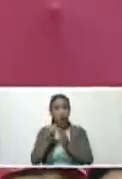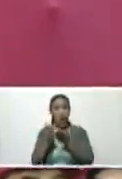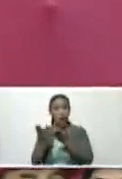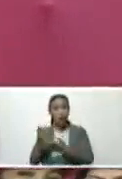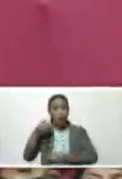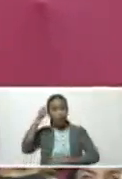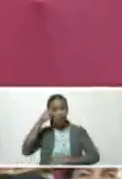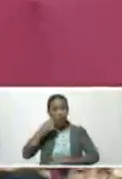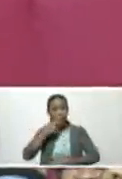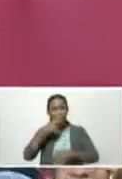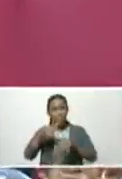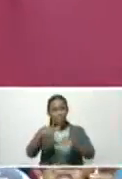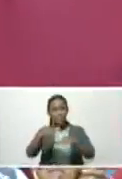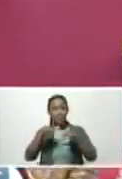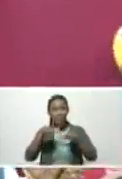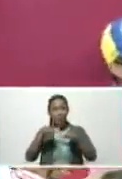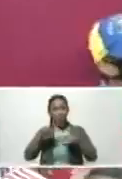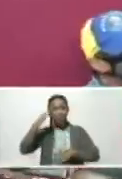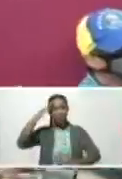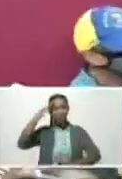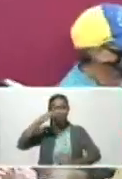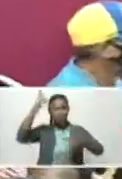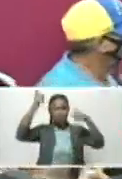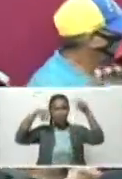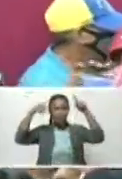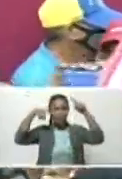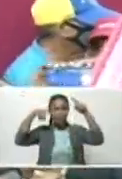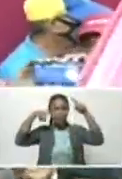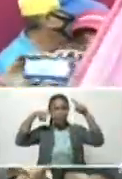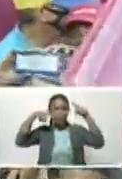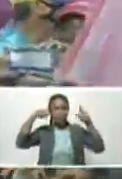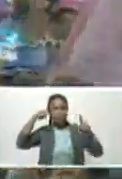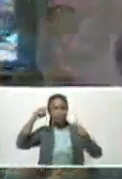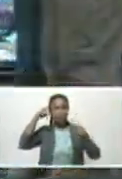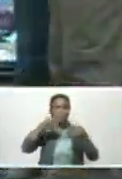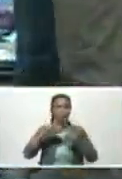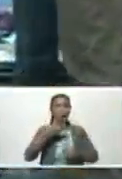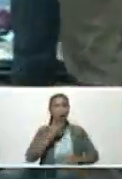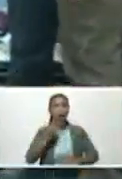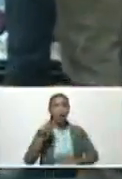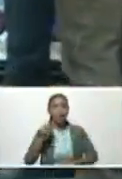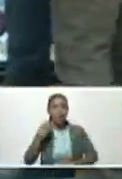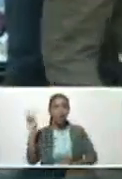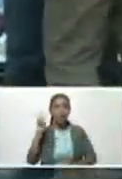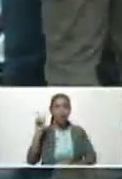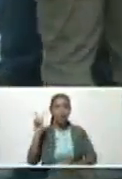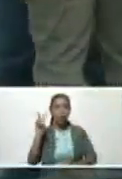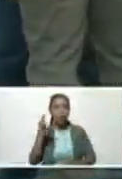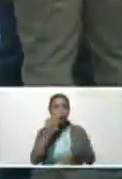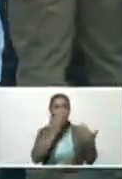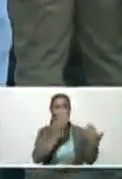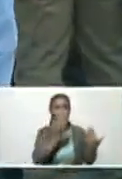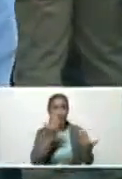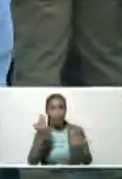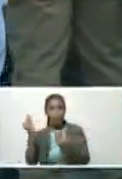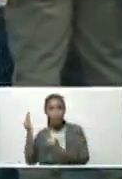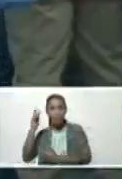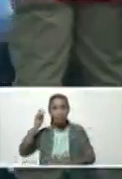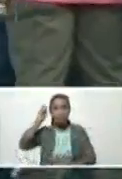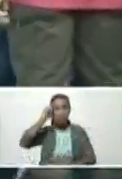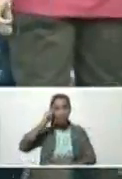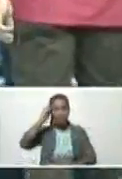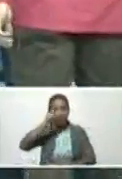video hermoso del comandante Chávez dedicado a la juventud venezolana. ¡Adelante, video!